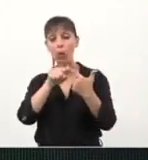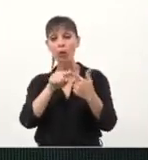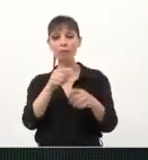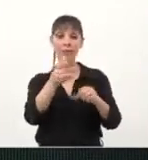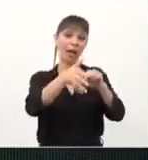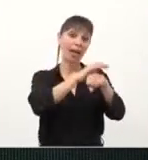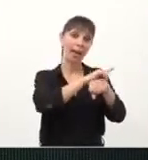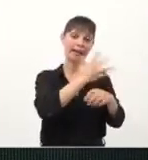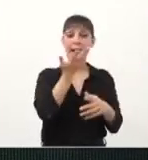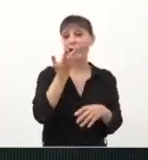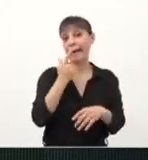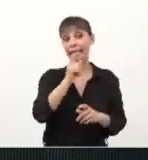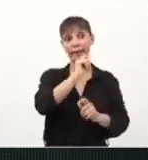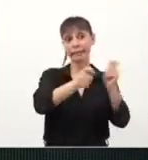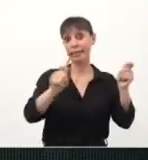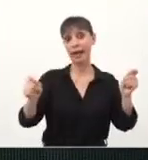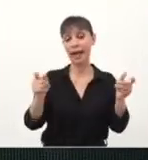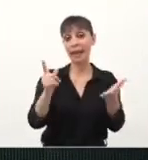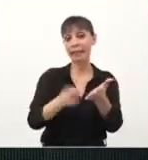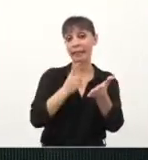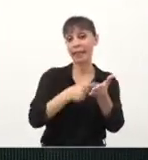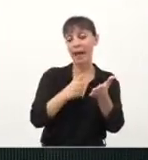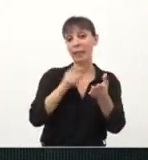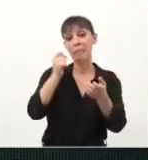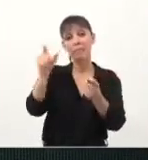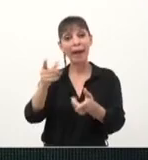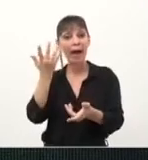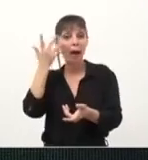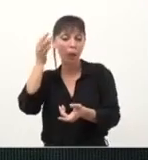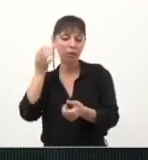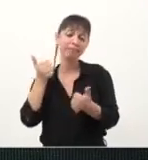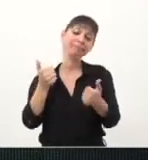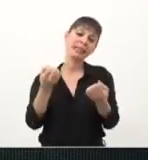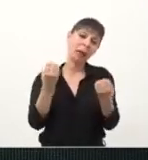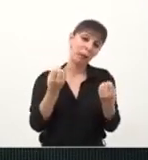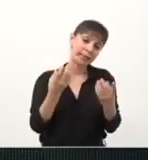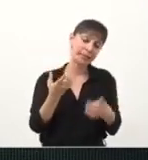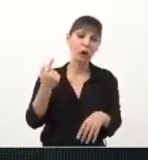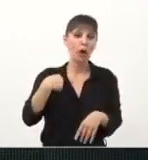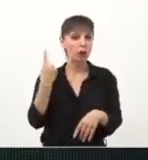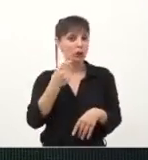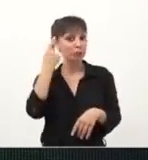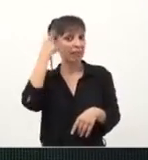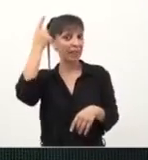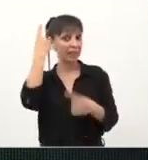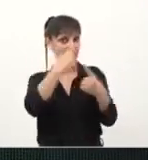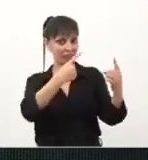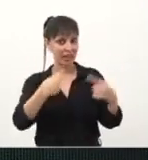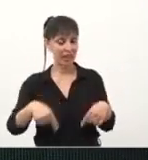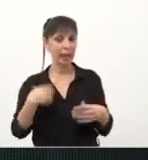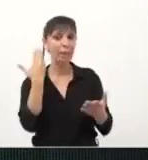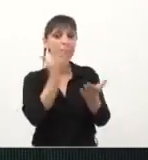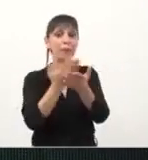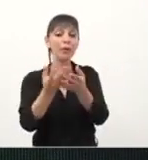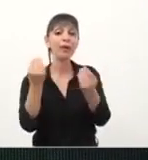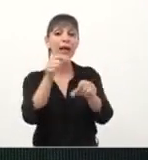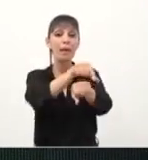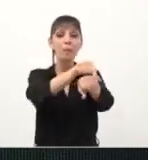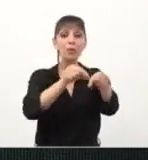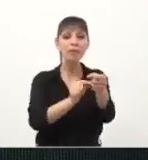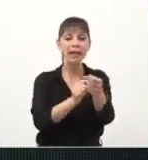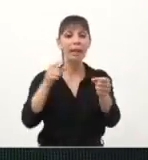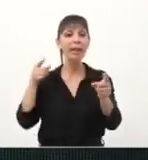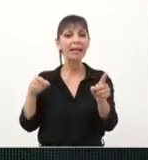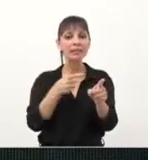regalar tablets para nuestros abuelos y está buenísimo. Nosotros queremos hacer otra cosa. Vale menos y proponemos regalar las pulseras de seguimiento o